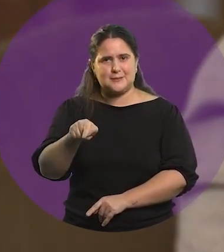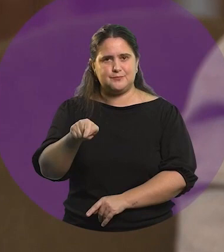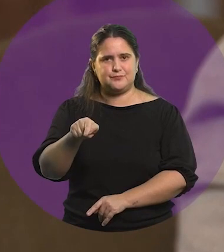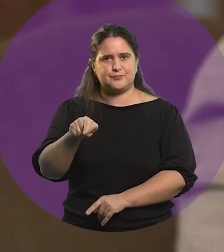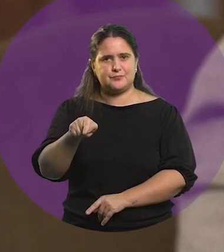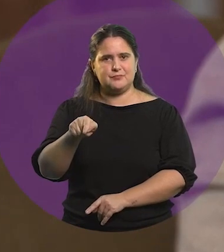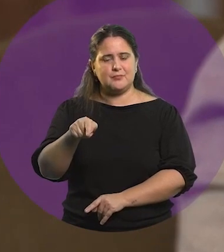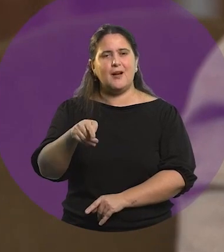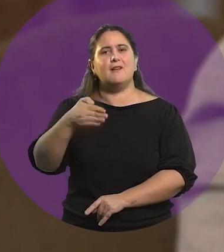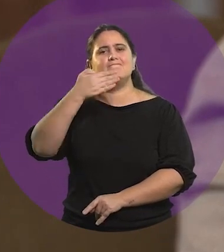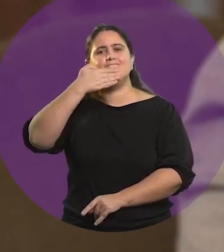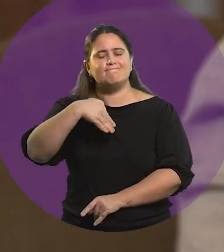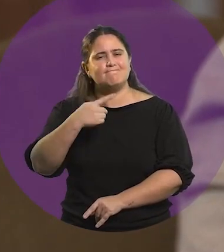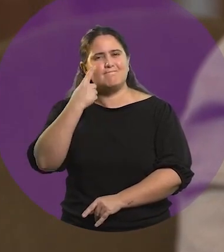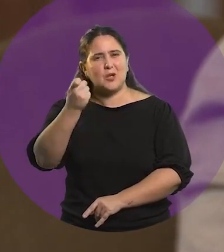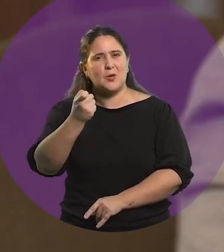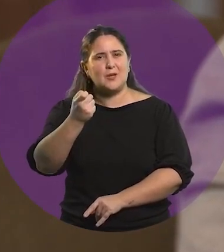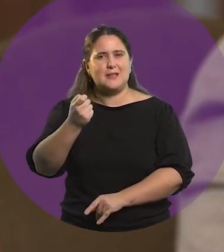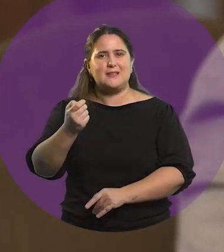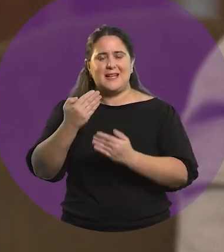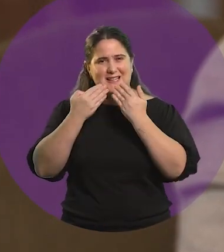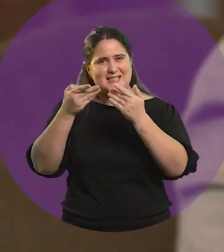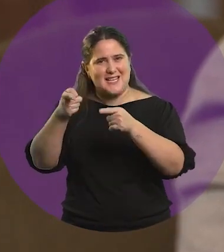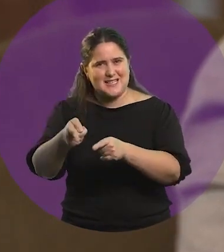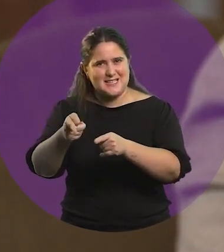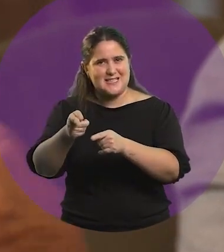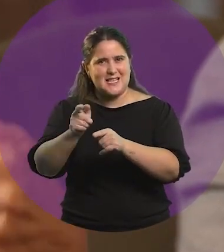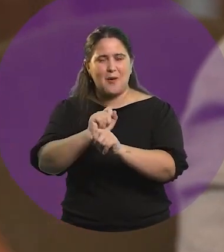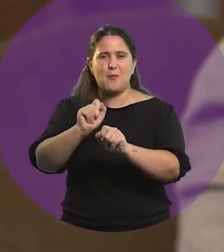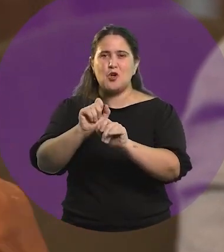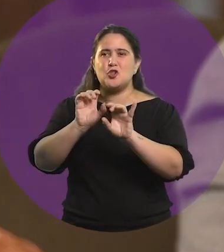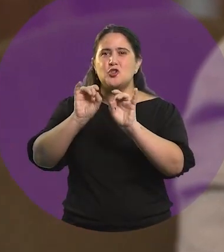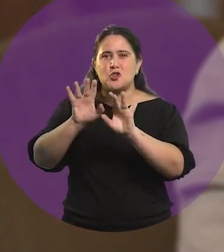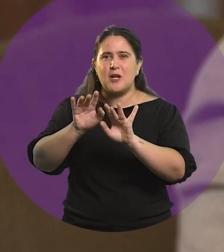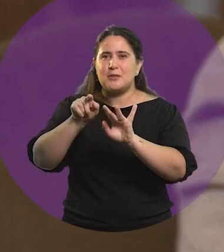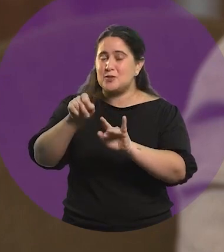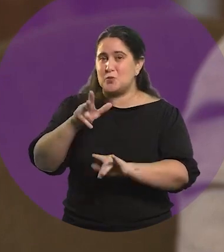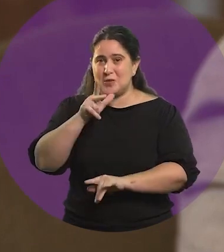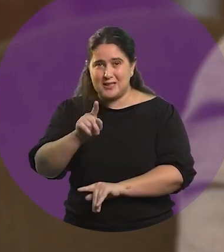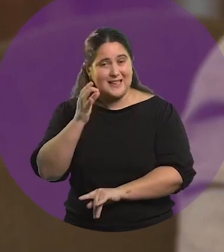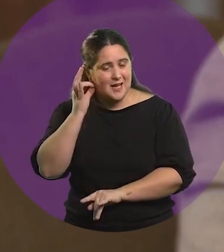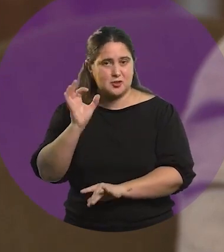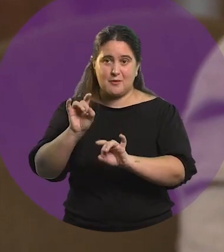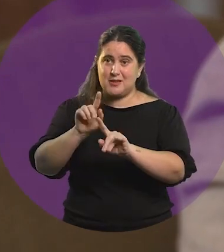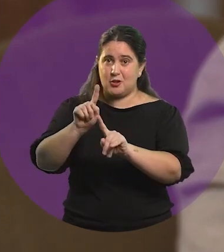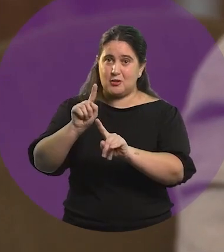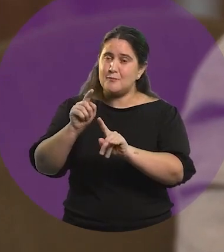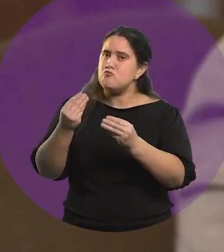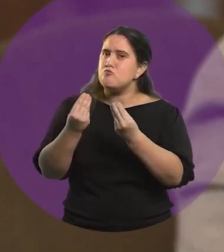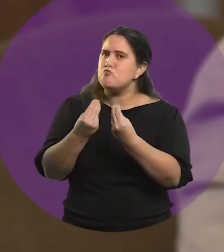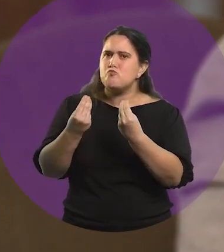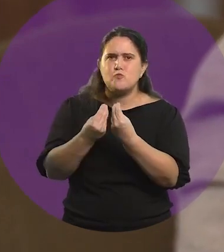mujeres que entendió que de la mano de ella venían no solo las hijas de ella, sino